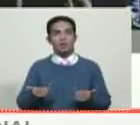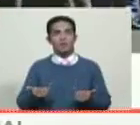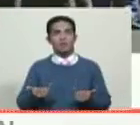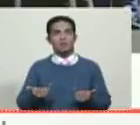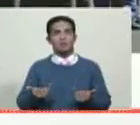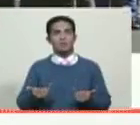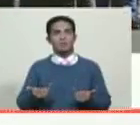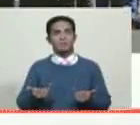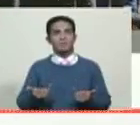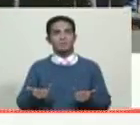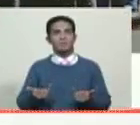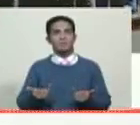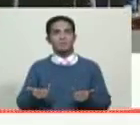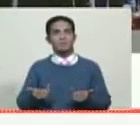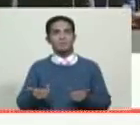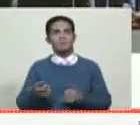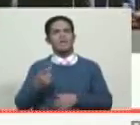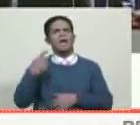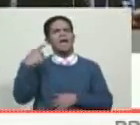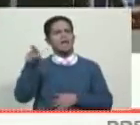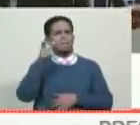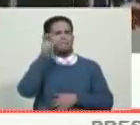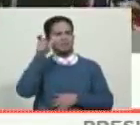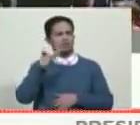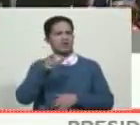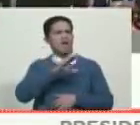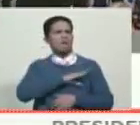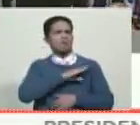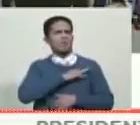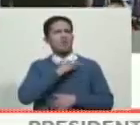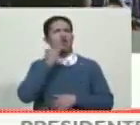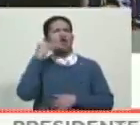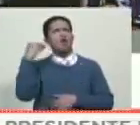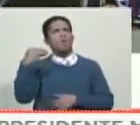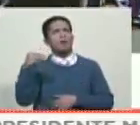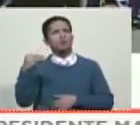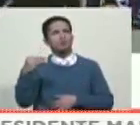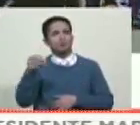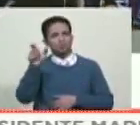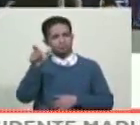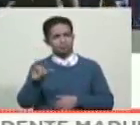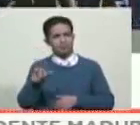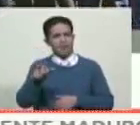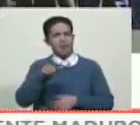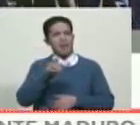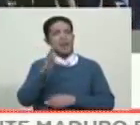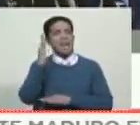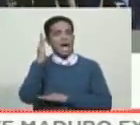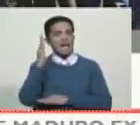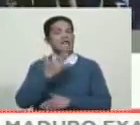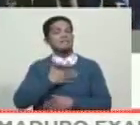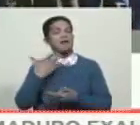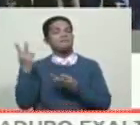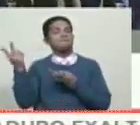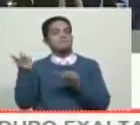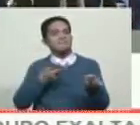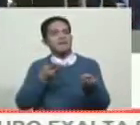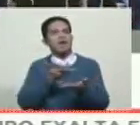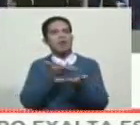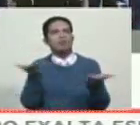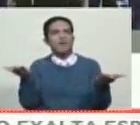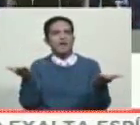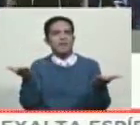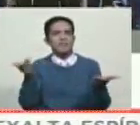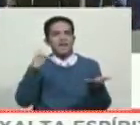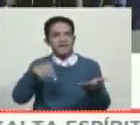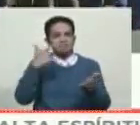hay un compatriota de la juventud de Lara que quiere dar la bienvenida y quiere conversar con nosotros hoy aquí en este